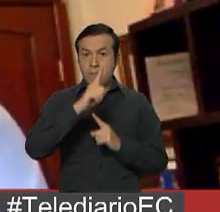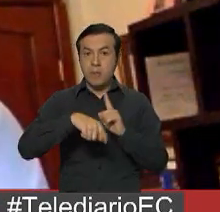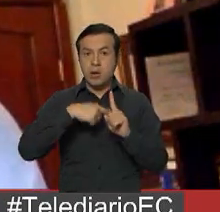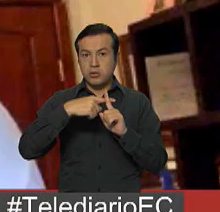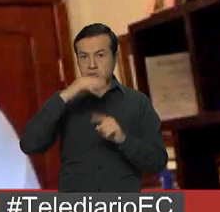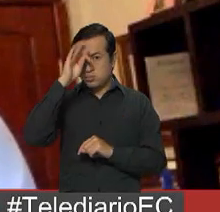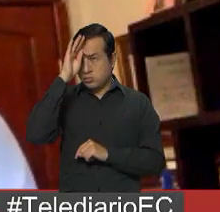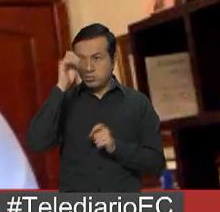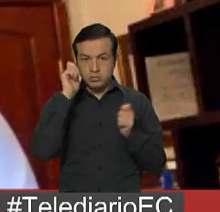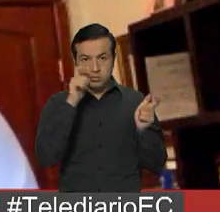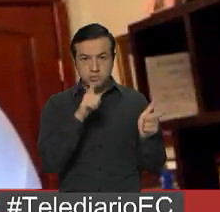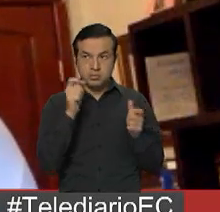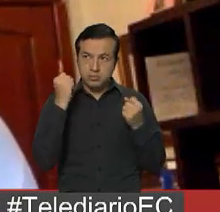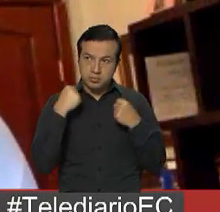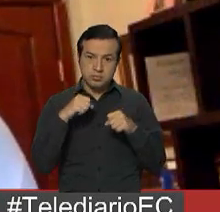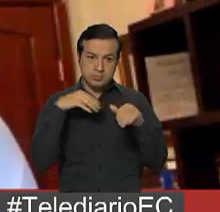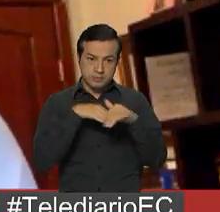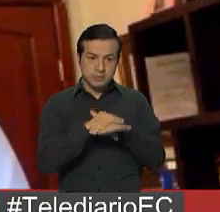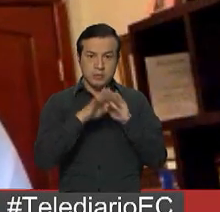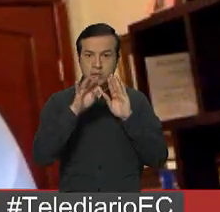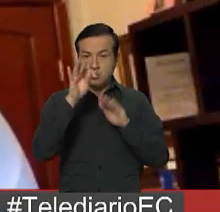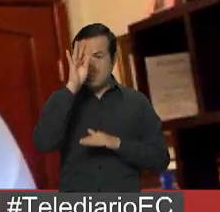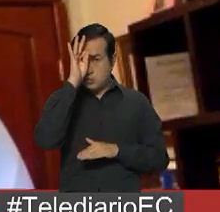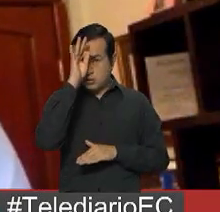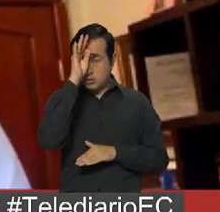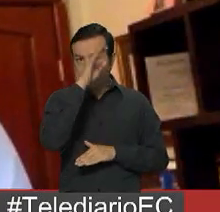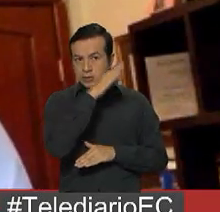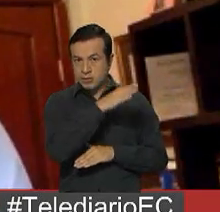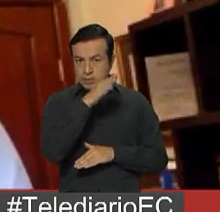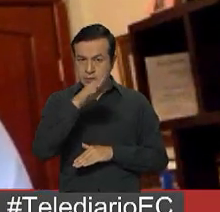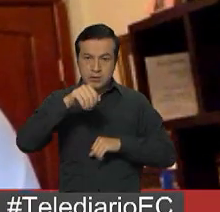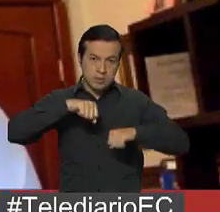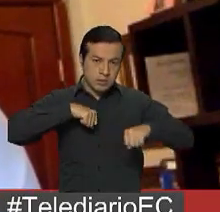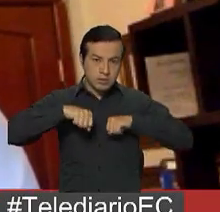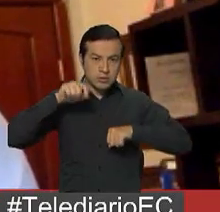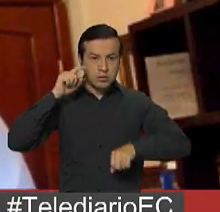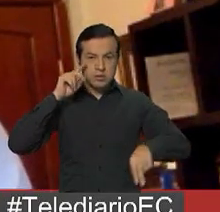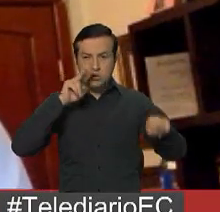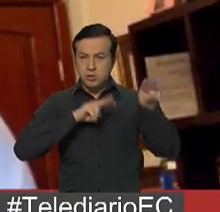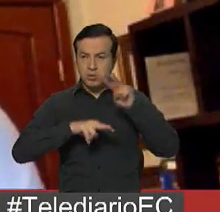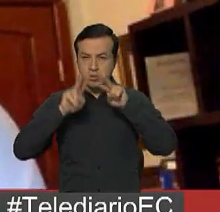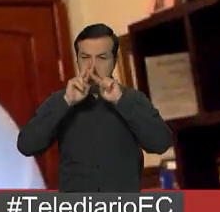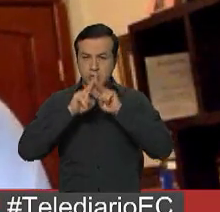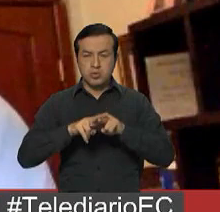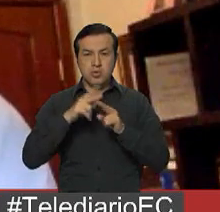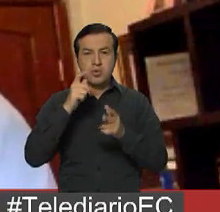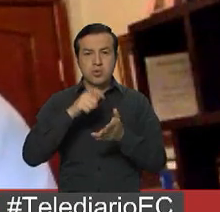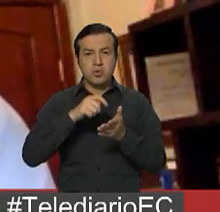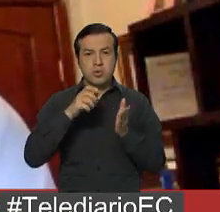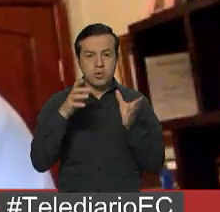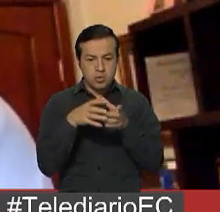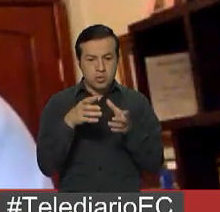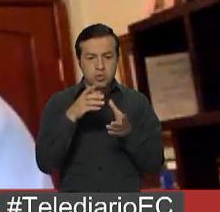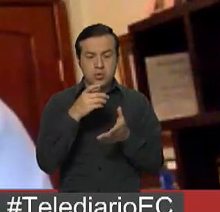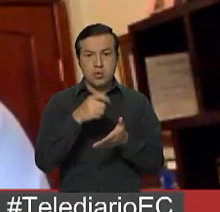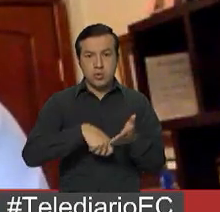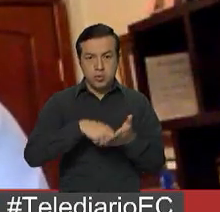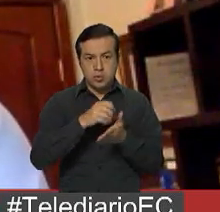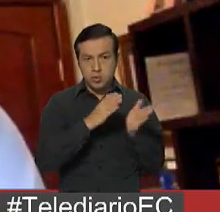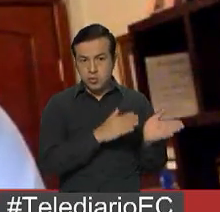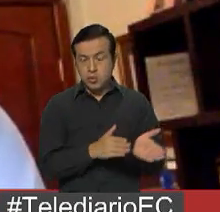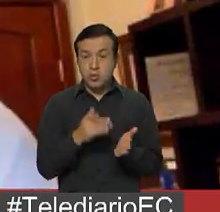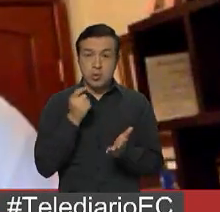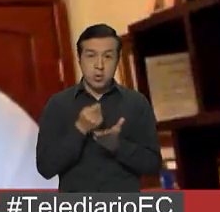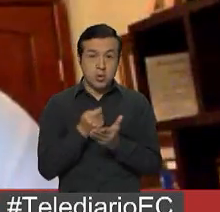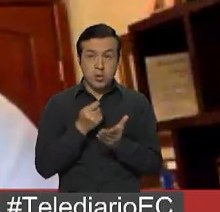desafío de ingresar hospital por hospital haciendo esta gestión de revisión en los departamentos de compras porque el tema de la corrupción en estas adquisiciones